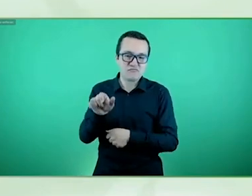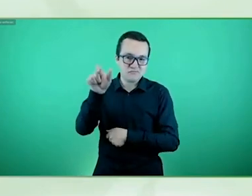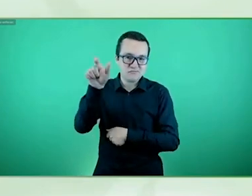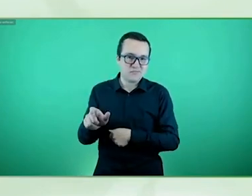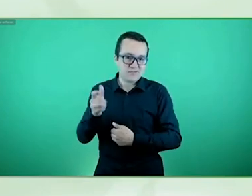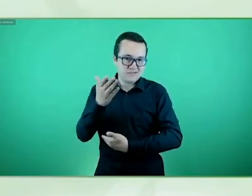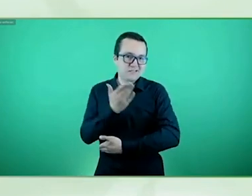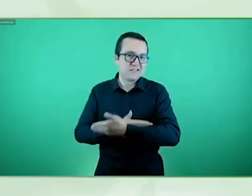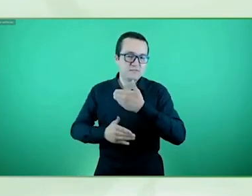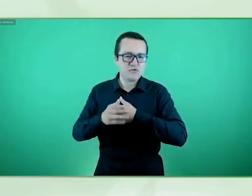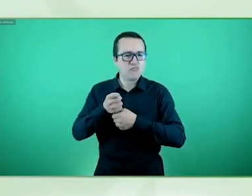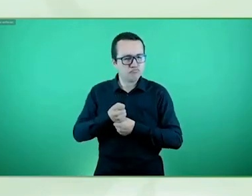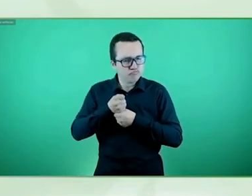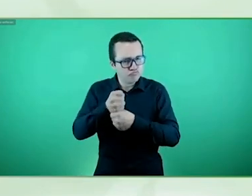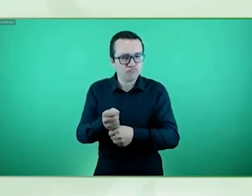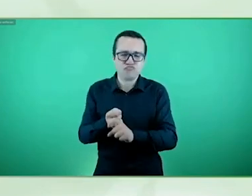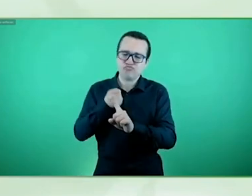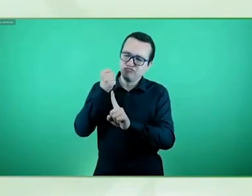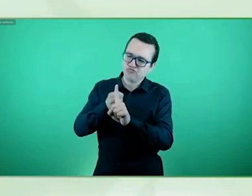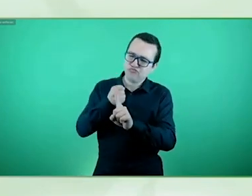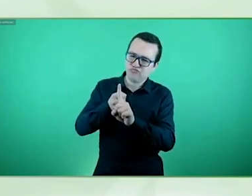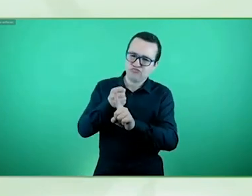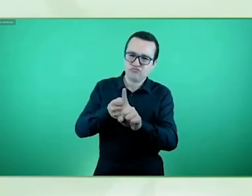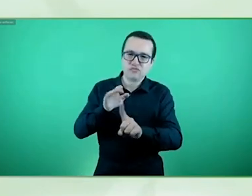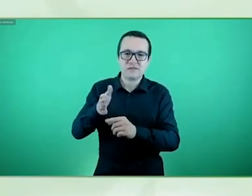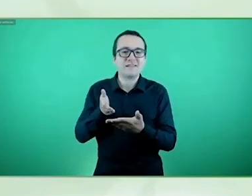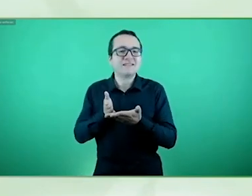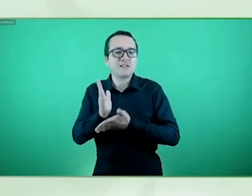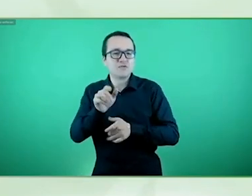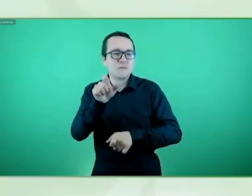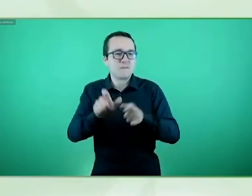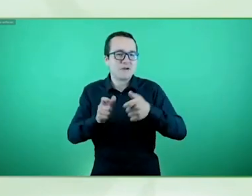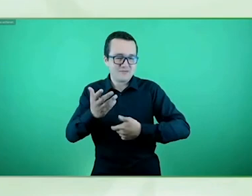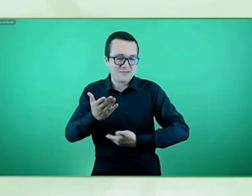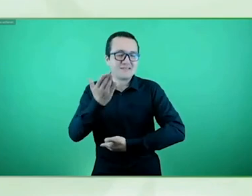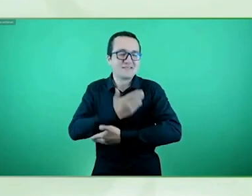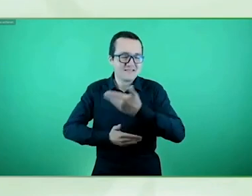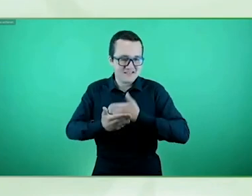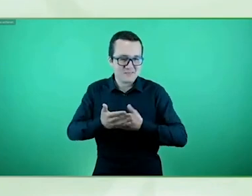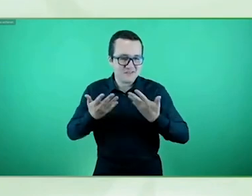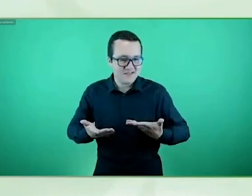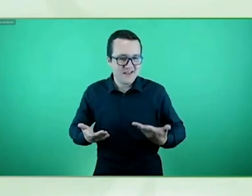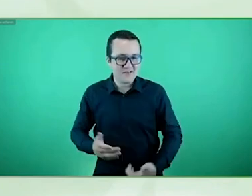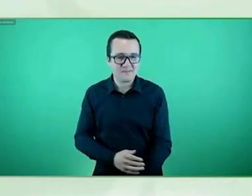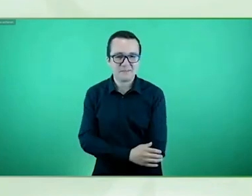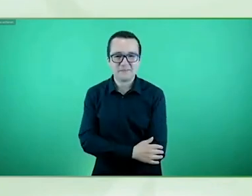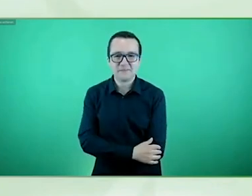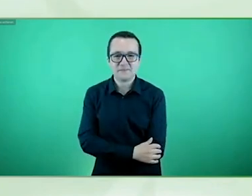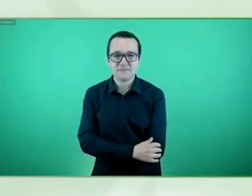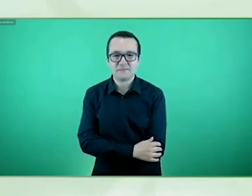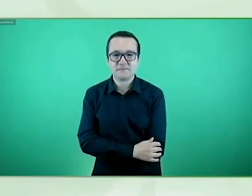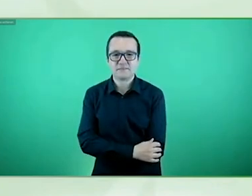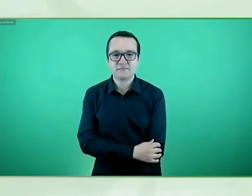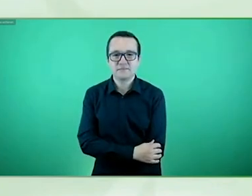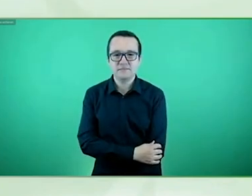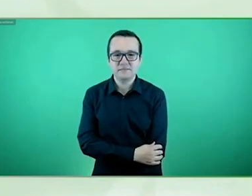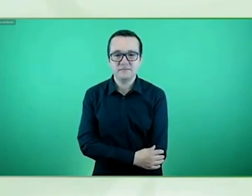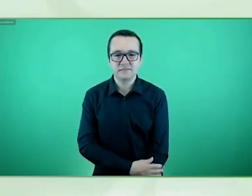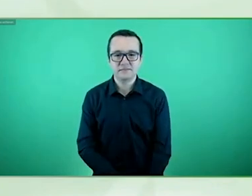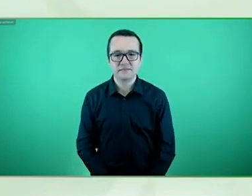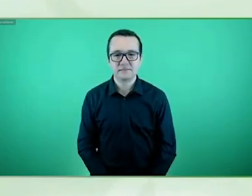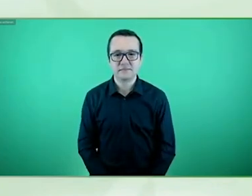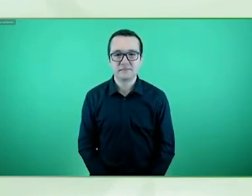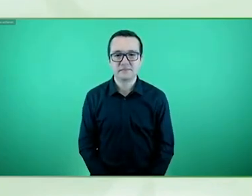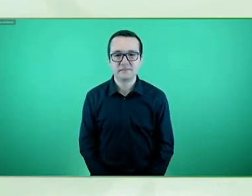luchadora por los derechos de las personas con discapacidad que actualmente trabaja como consultora para el fondo de Naciones Unidas de